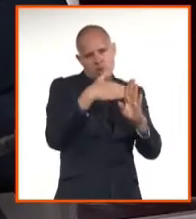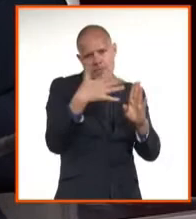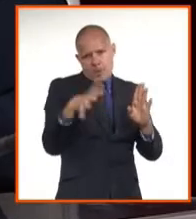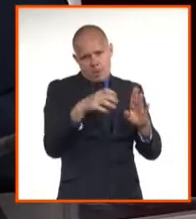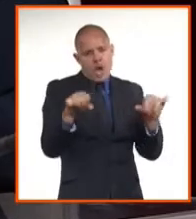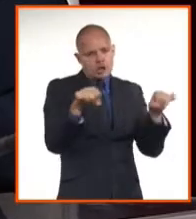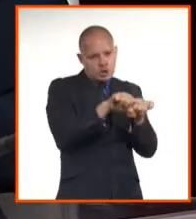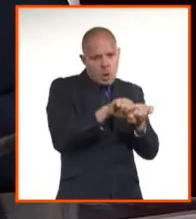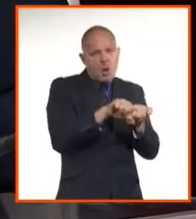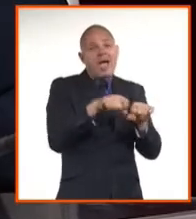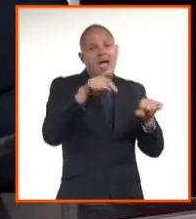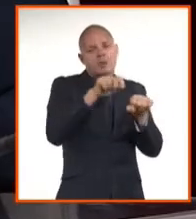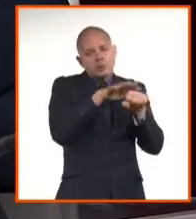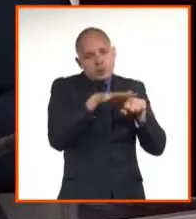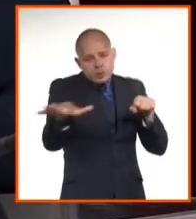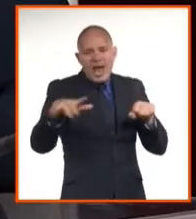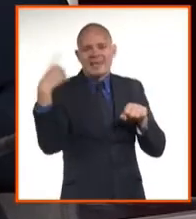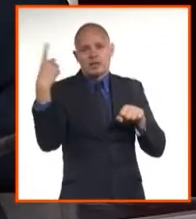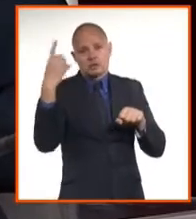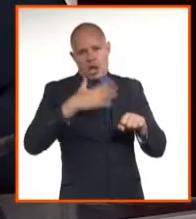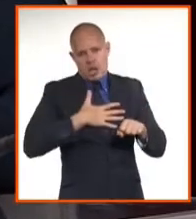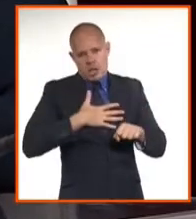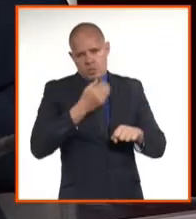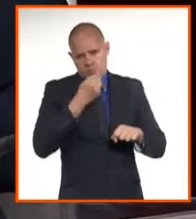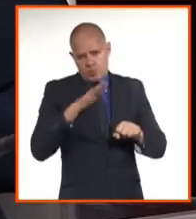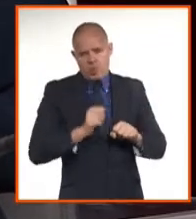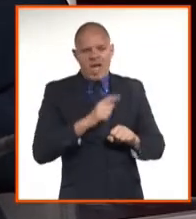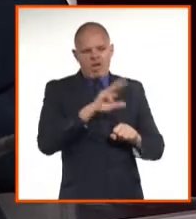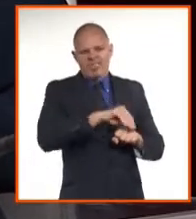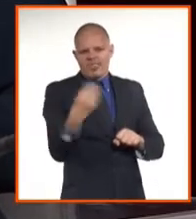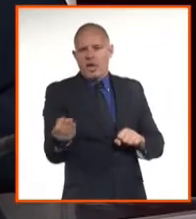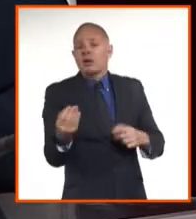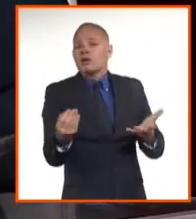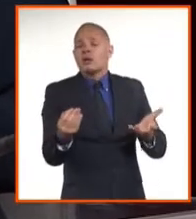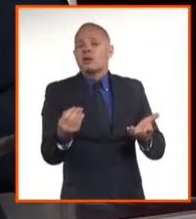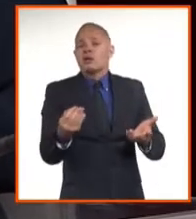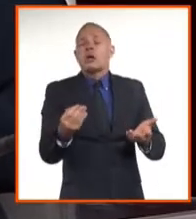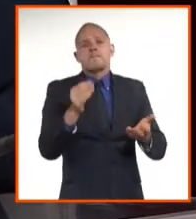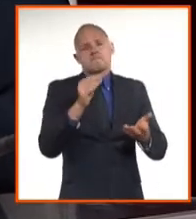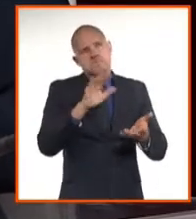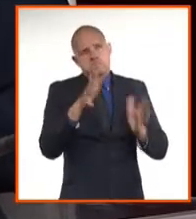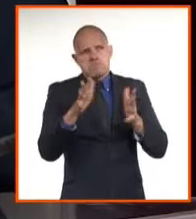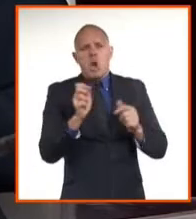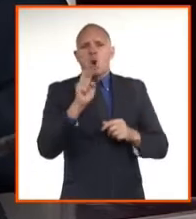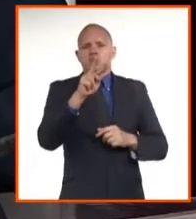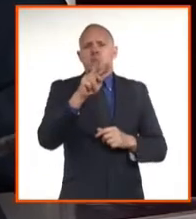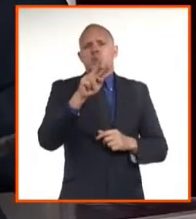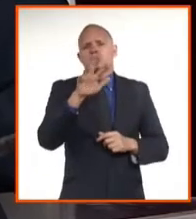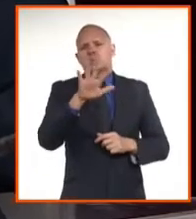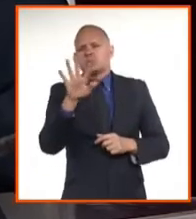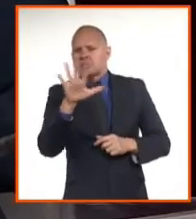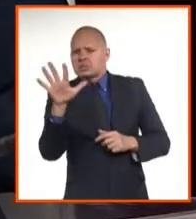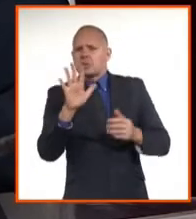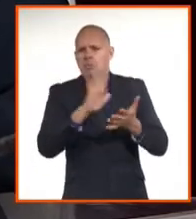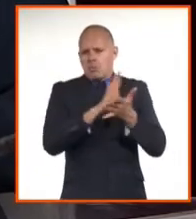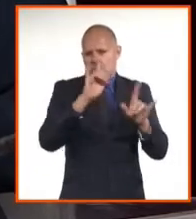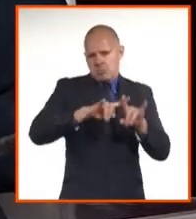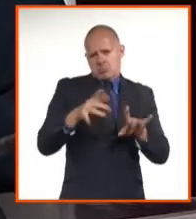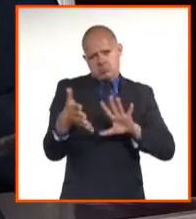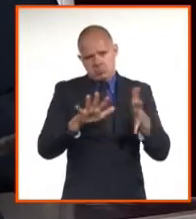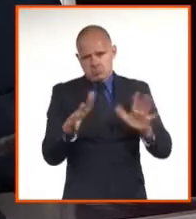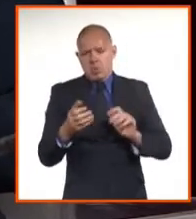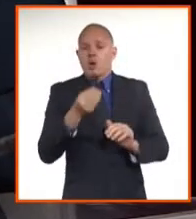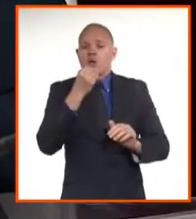máquina nuevamente con sus 255, 260 megawatts. Le hemos hecho algunas acciones, es posible que alcancemos